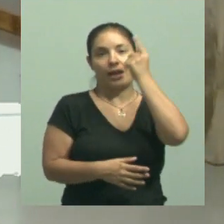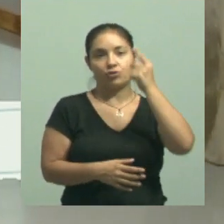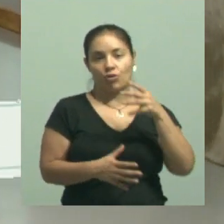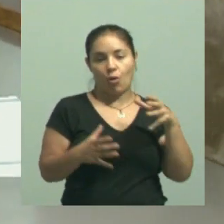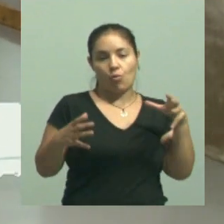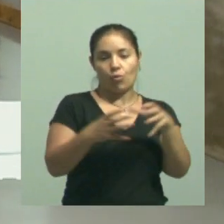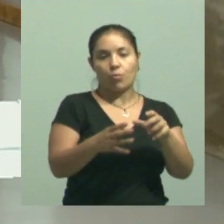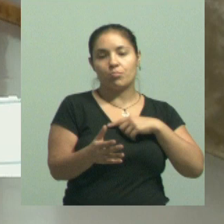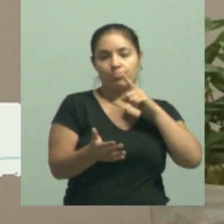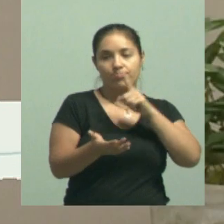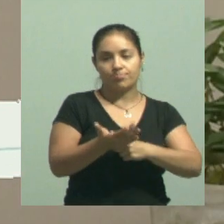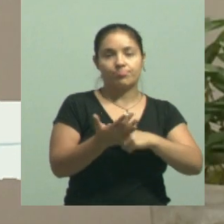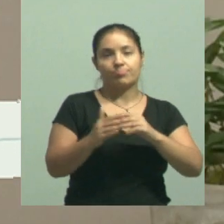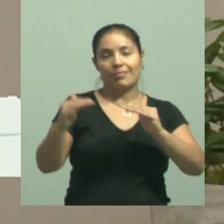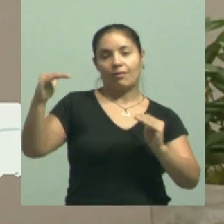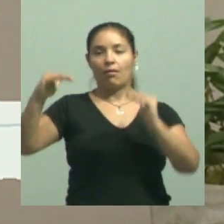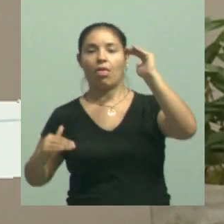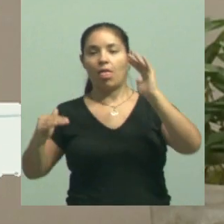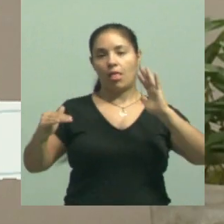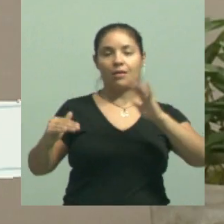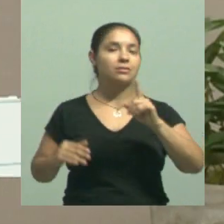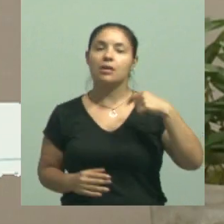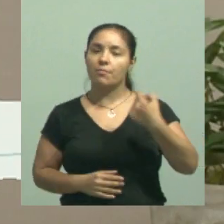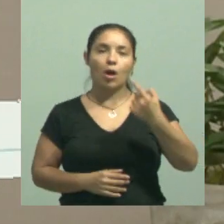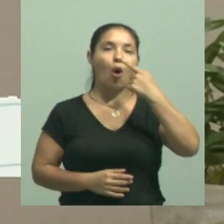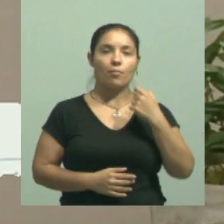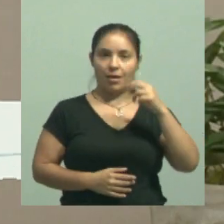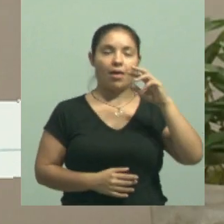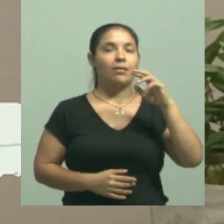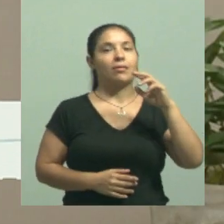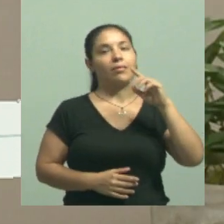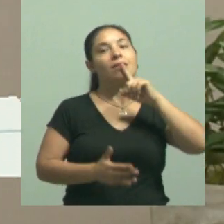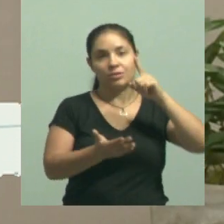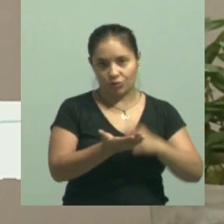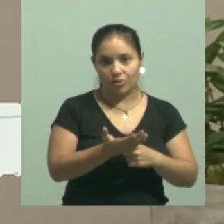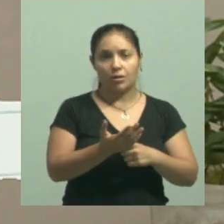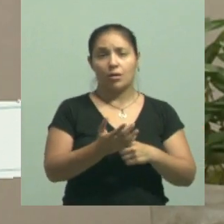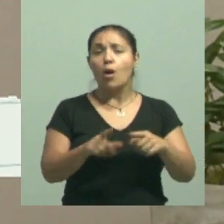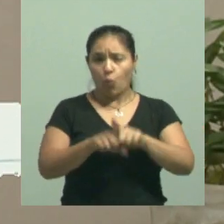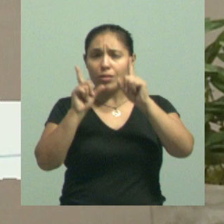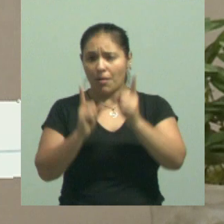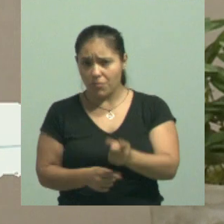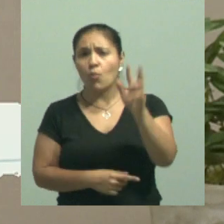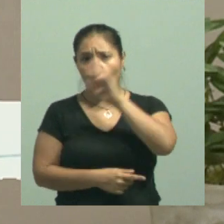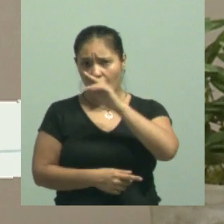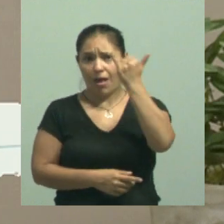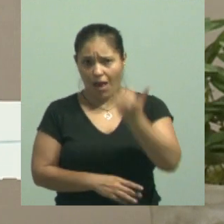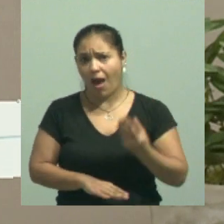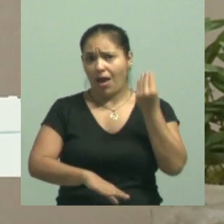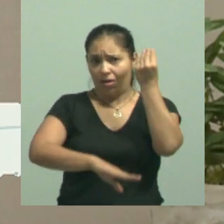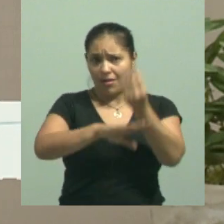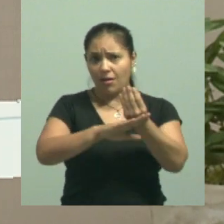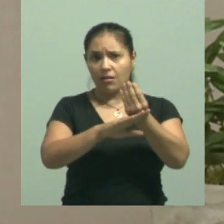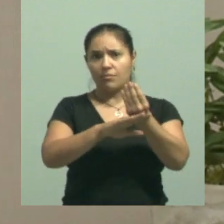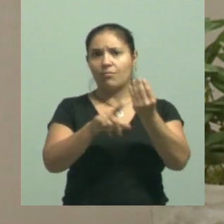hay mujeres, que generalmente son decisiones de hombres, pero hay mujeres, pares, que también tienen una cuestión de atacar a la que tiene